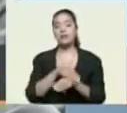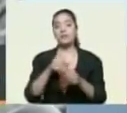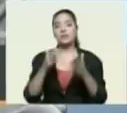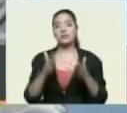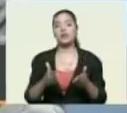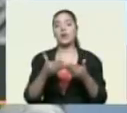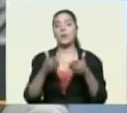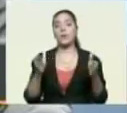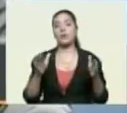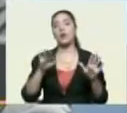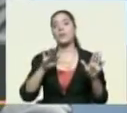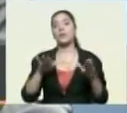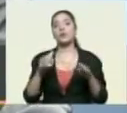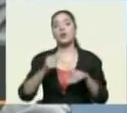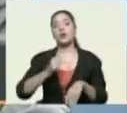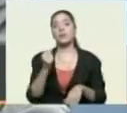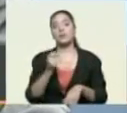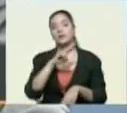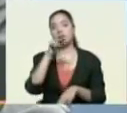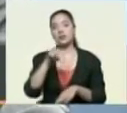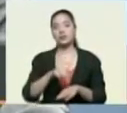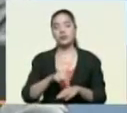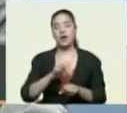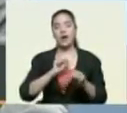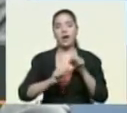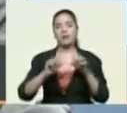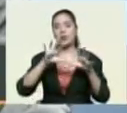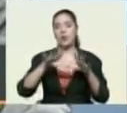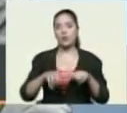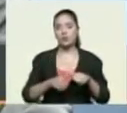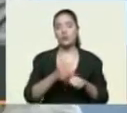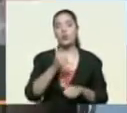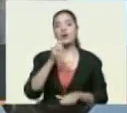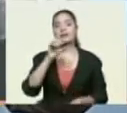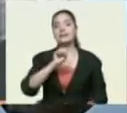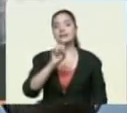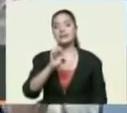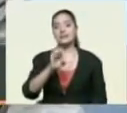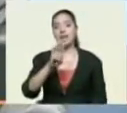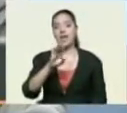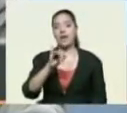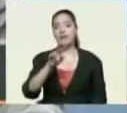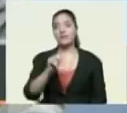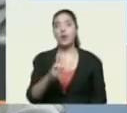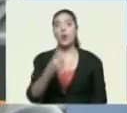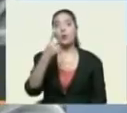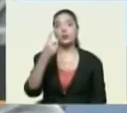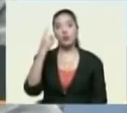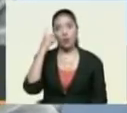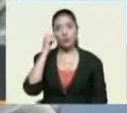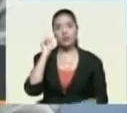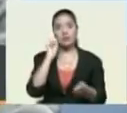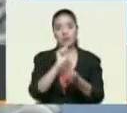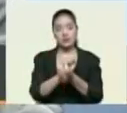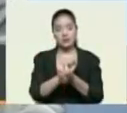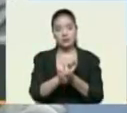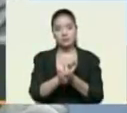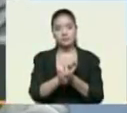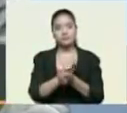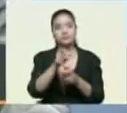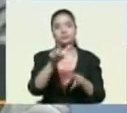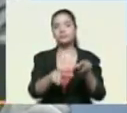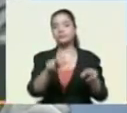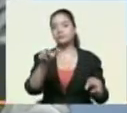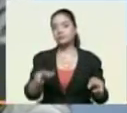Público, apoyado por la Policía Nacional Anticorrupción y el SEBIN, logró en un solo día detener a los